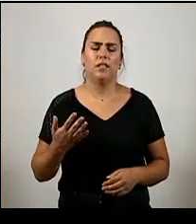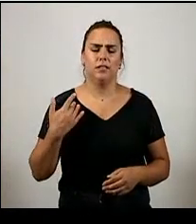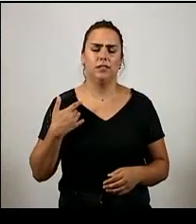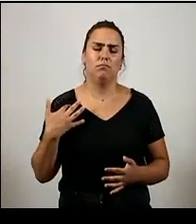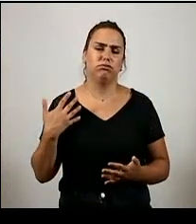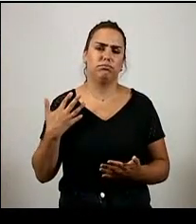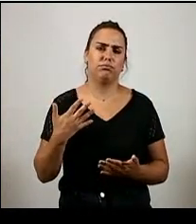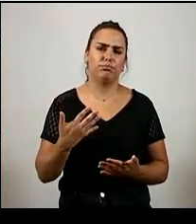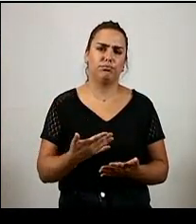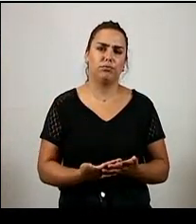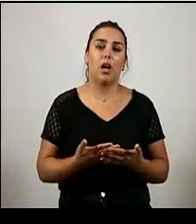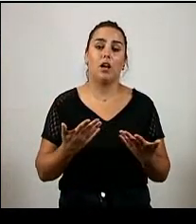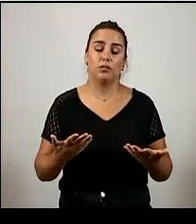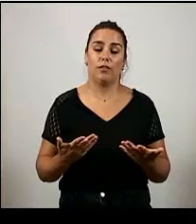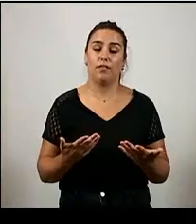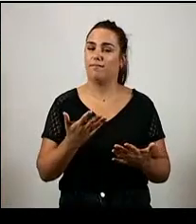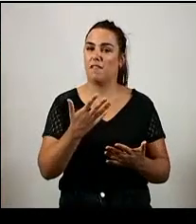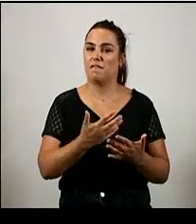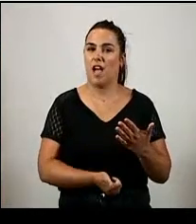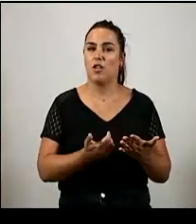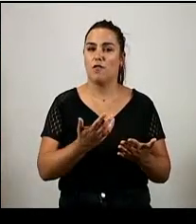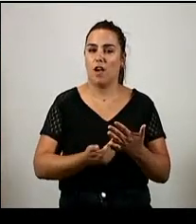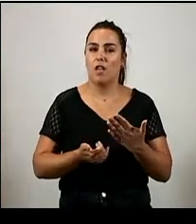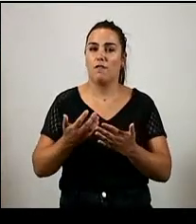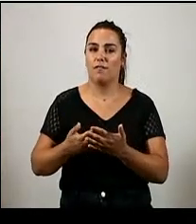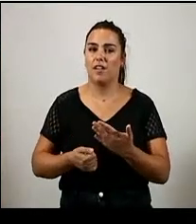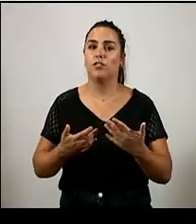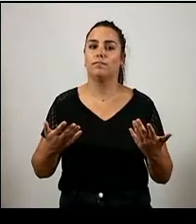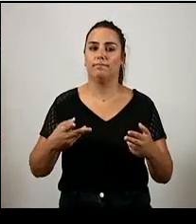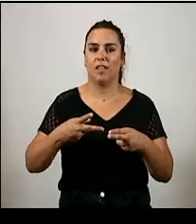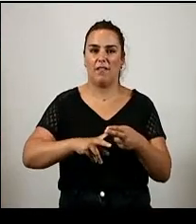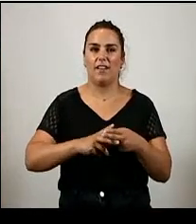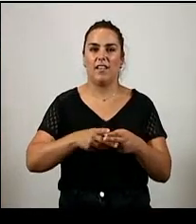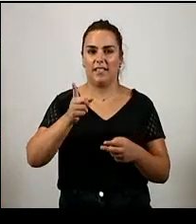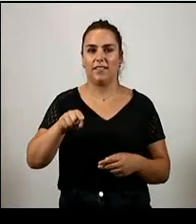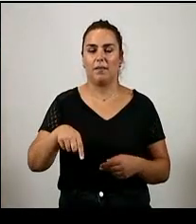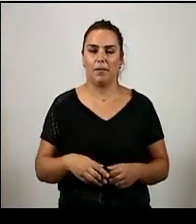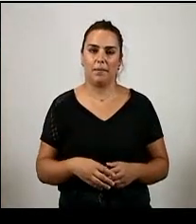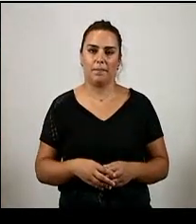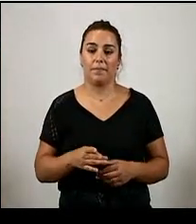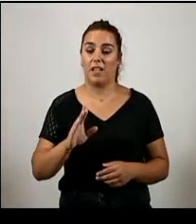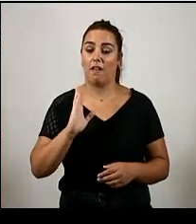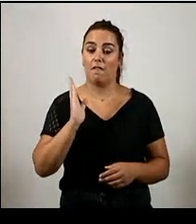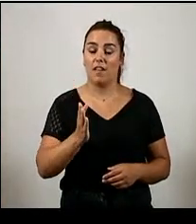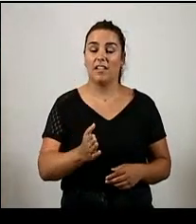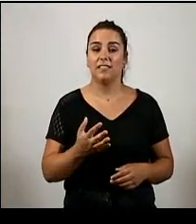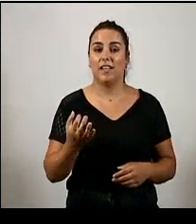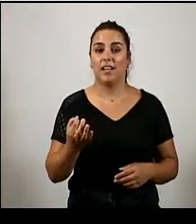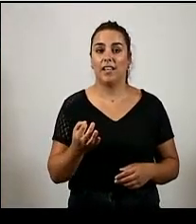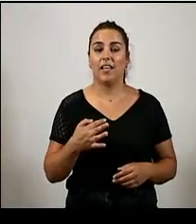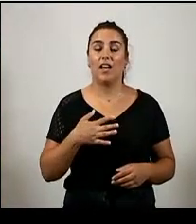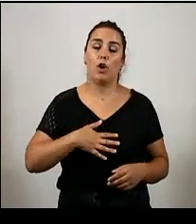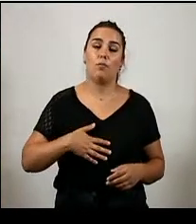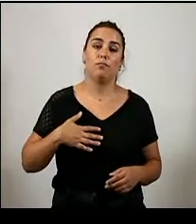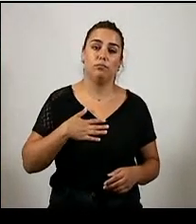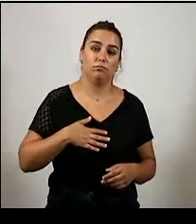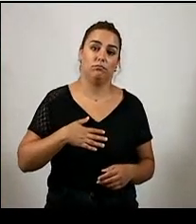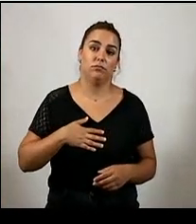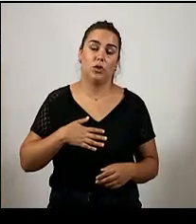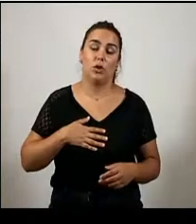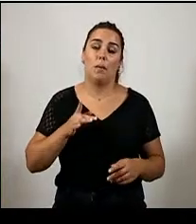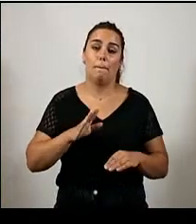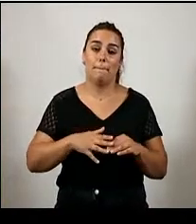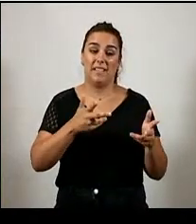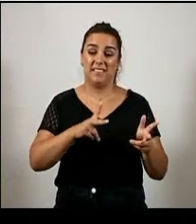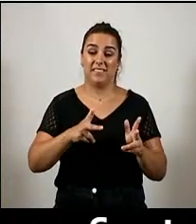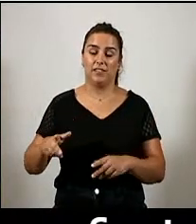ido produciendo un importante deterioro y se han registrado averías serias. Esto afecta al confort térmico de los asistentes en el patio de